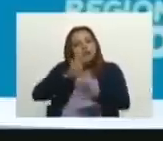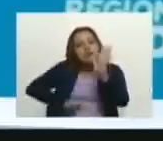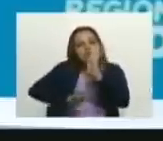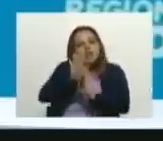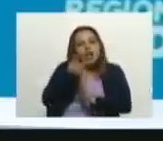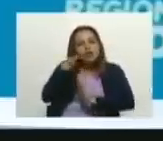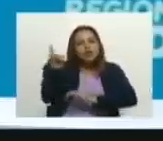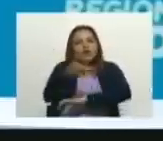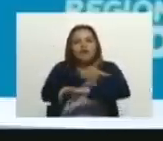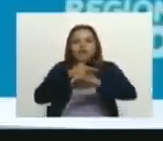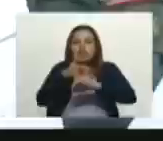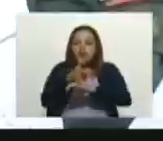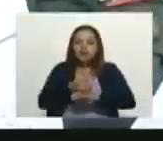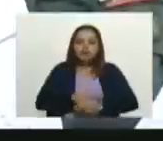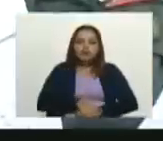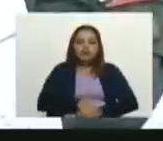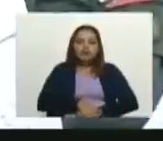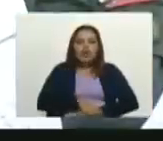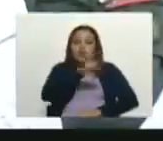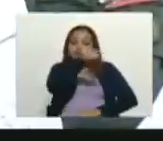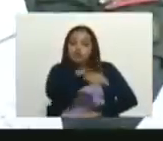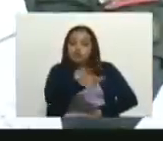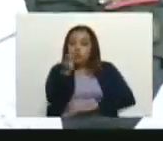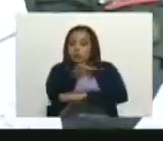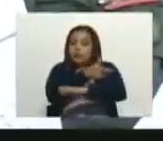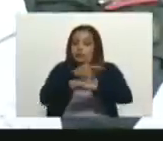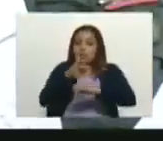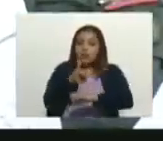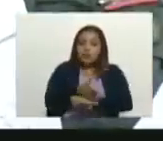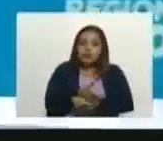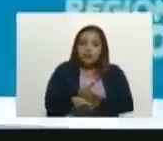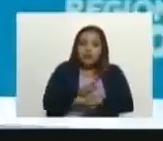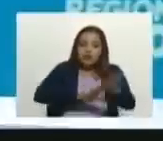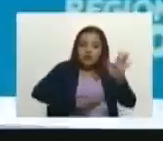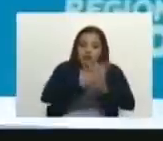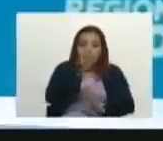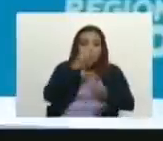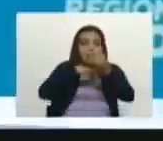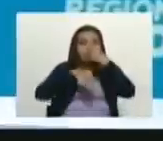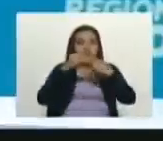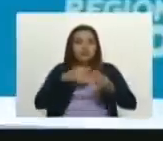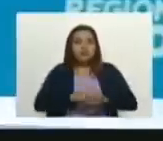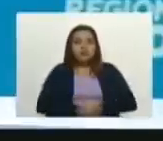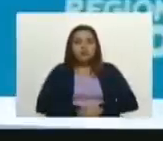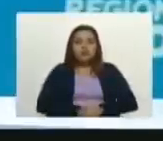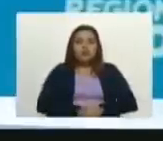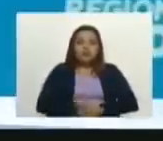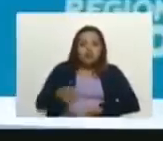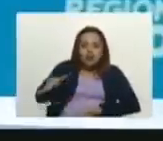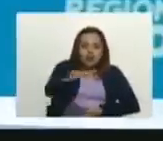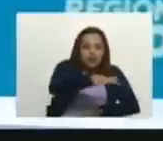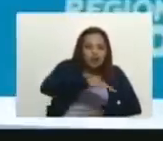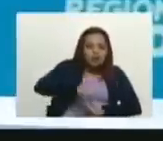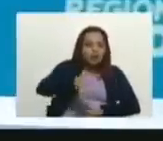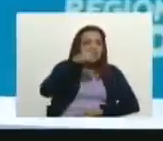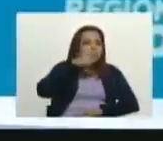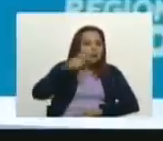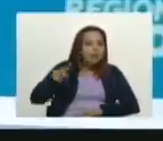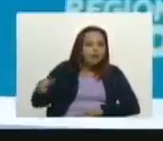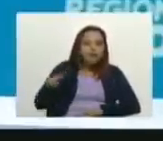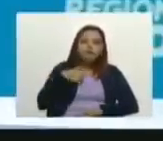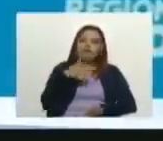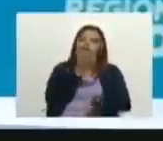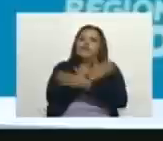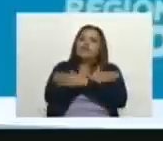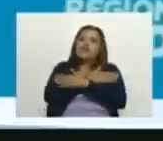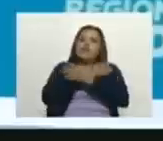como gobernador, eres el gobernador de la producción agrícola, del campo, de los pueblos. Y te